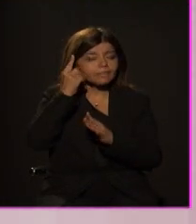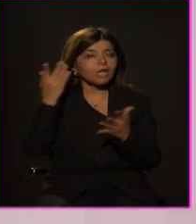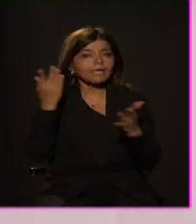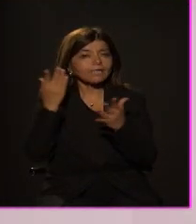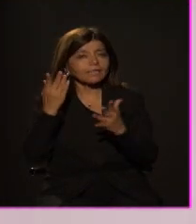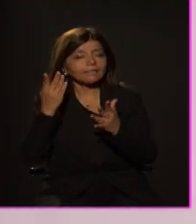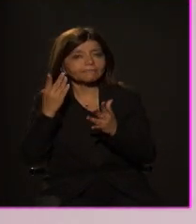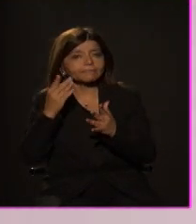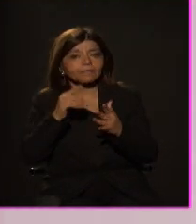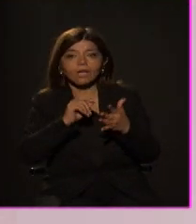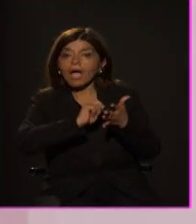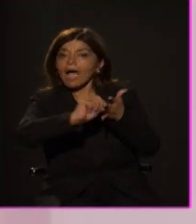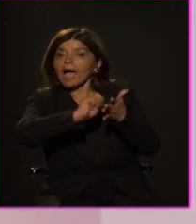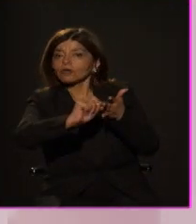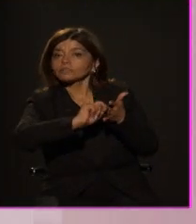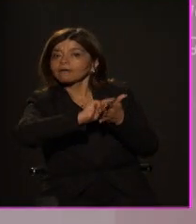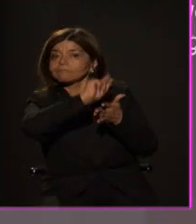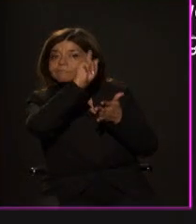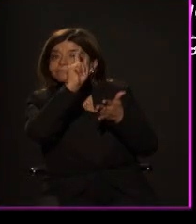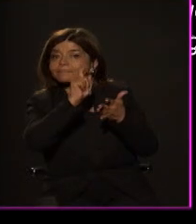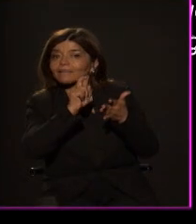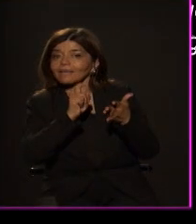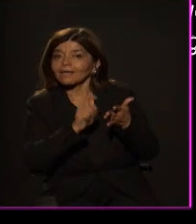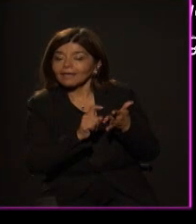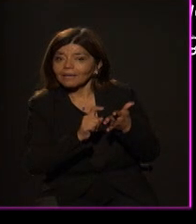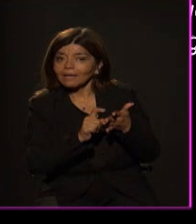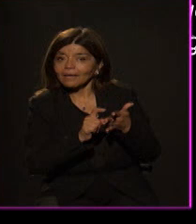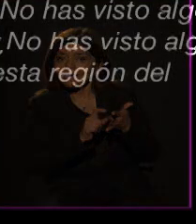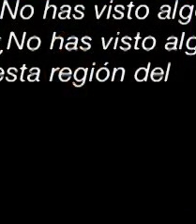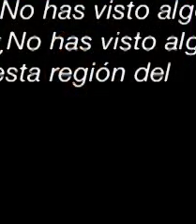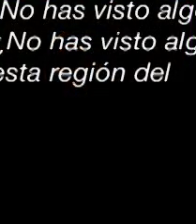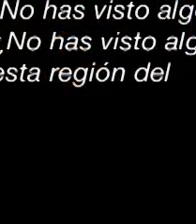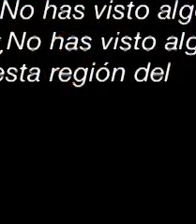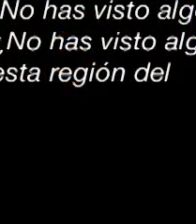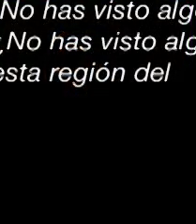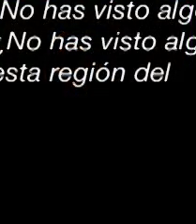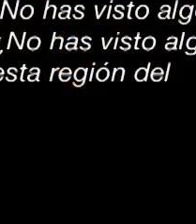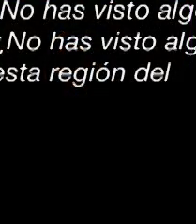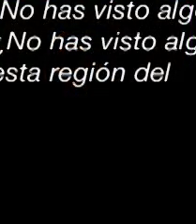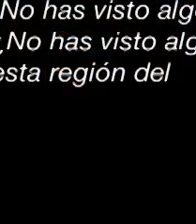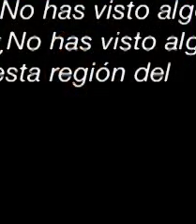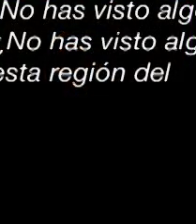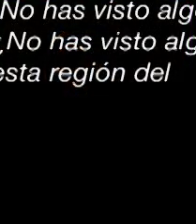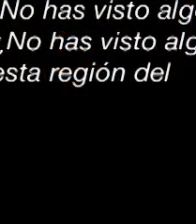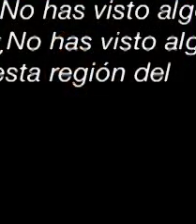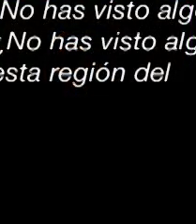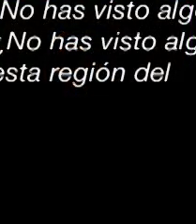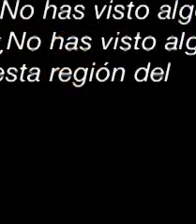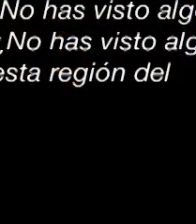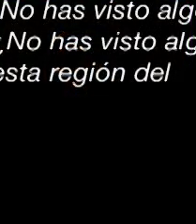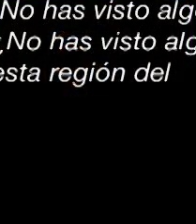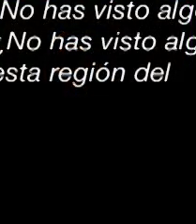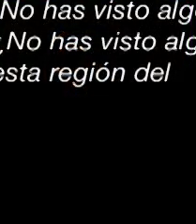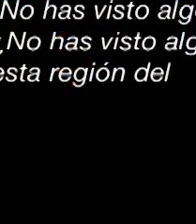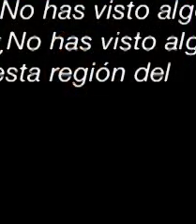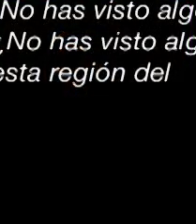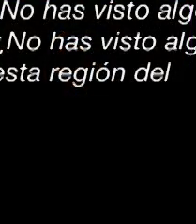con un signo de interrogación o, como broma, escribía LGM para referirme a Little Green Men, pequeños hombrecitos